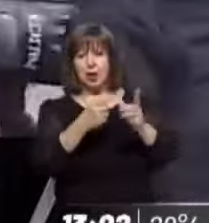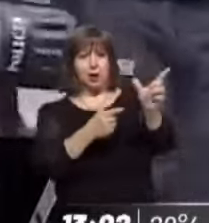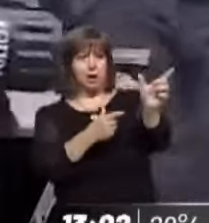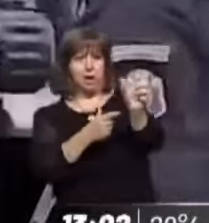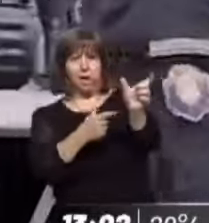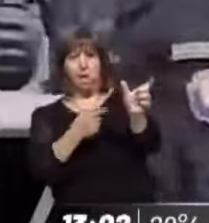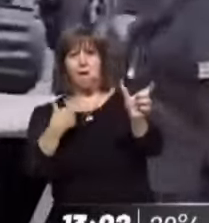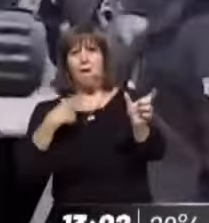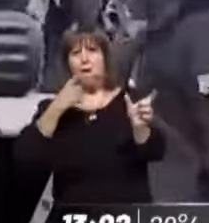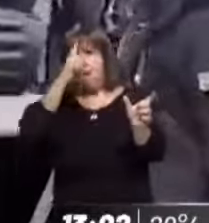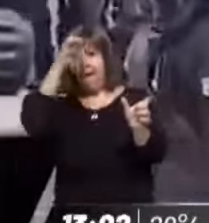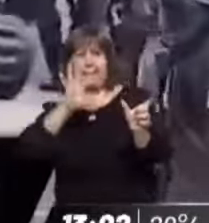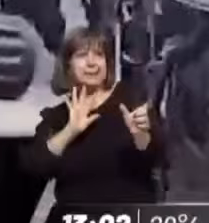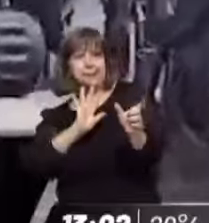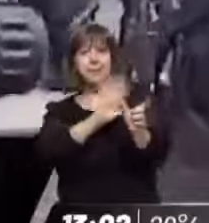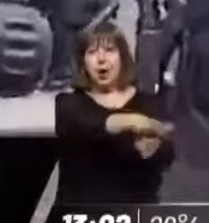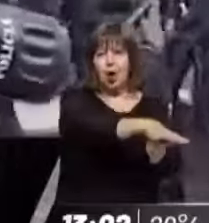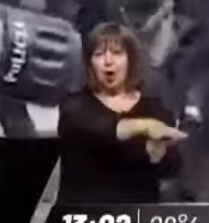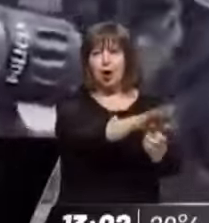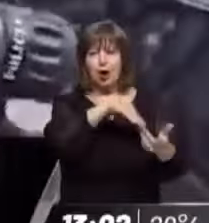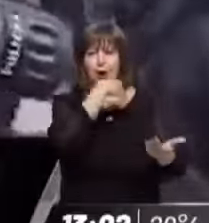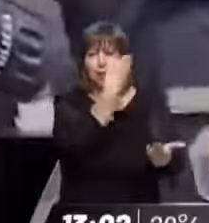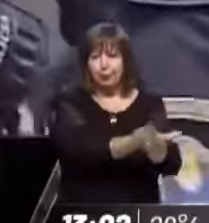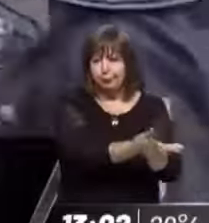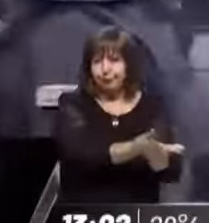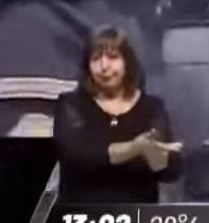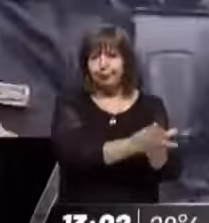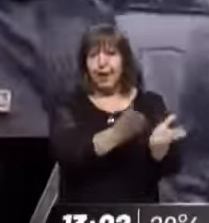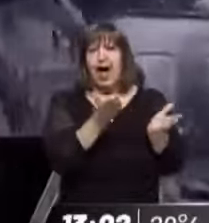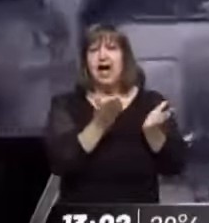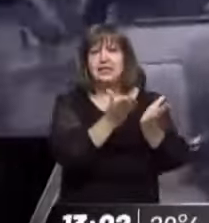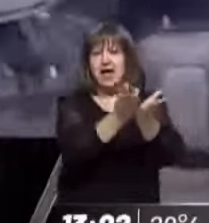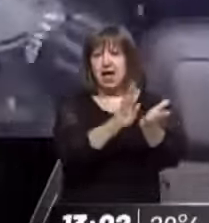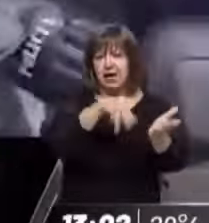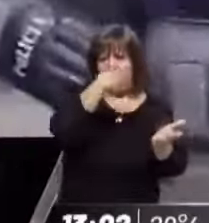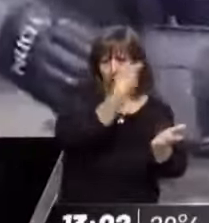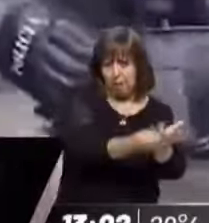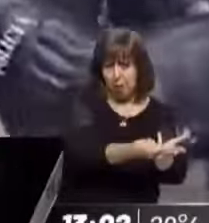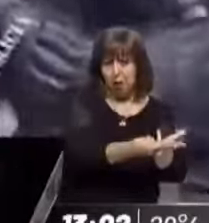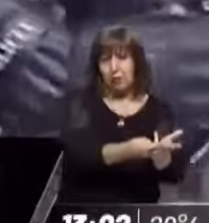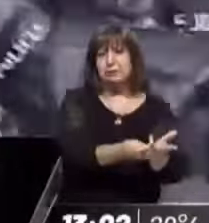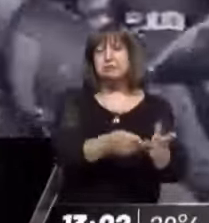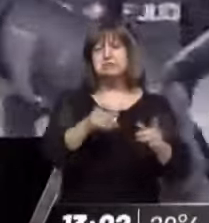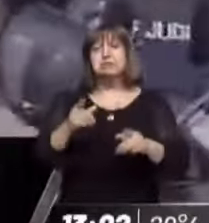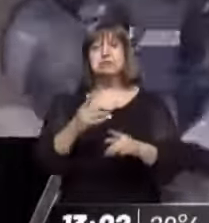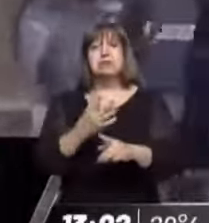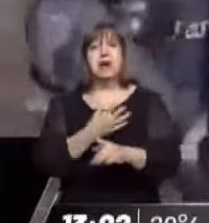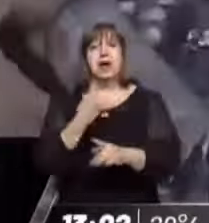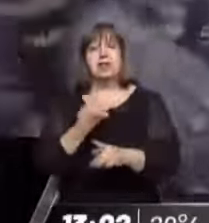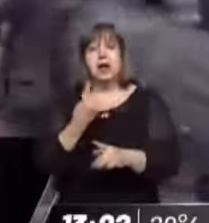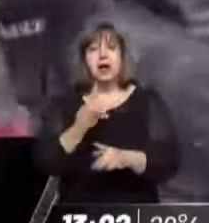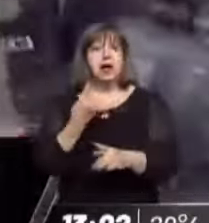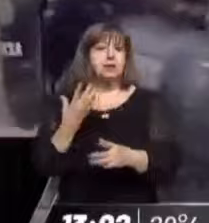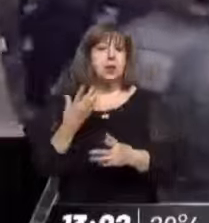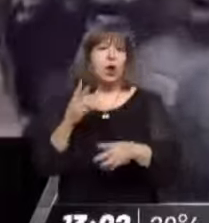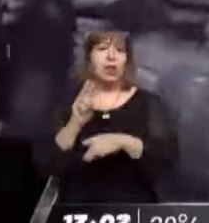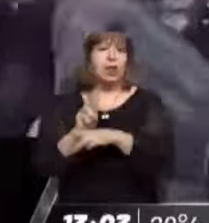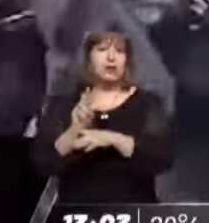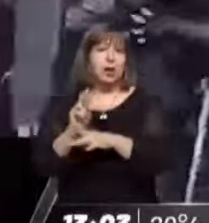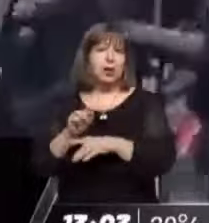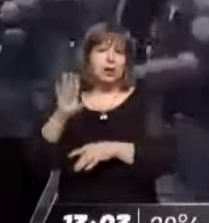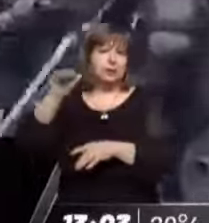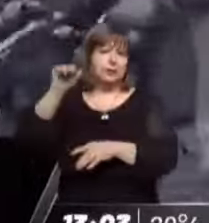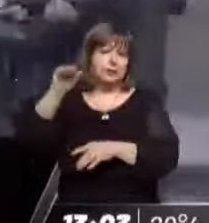abrir una investigación las imágenes de la agresión fueron registradas y viralizadas en las redes Marcelo puertas el director de la inspección general de seguridad